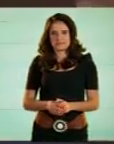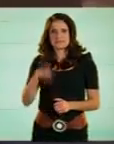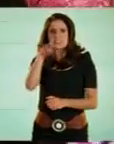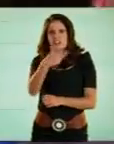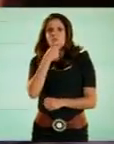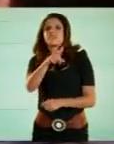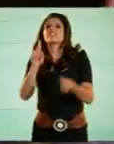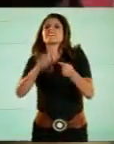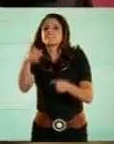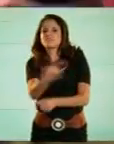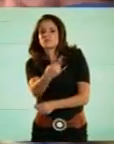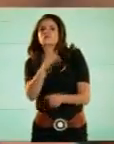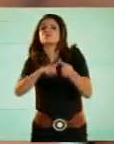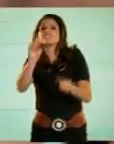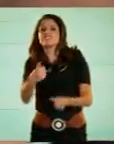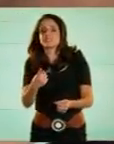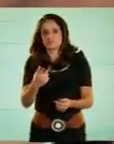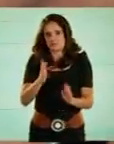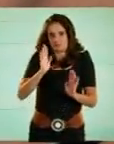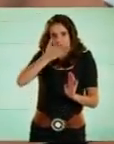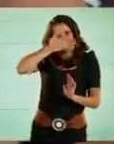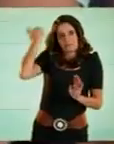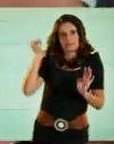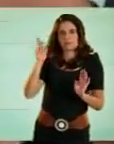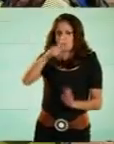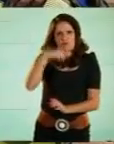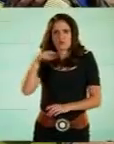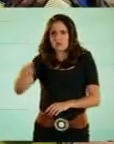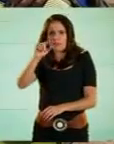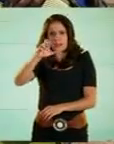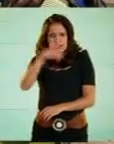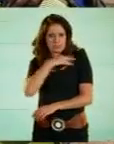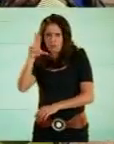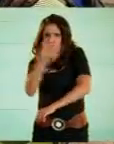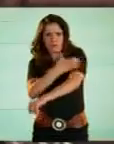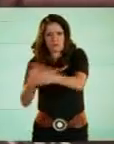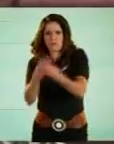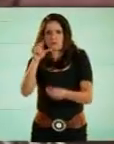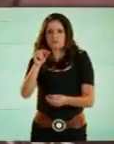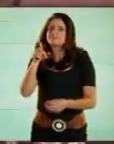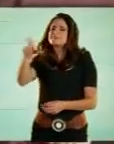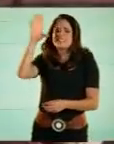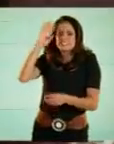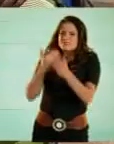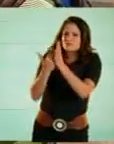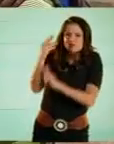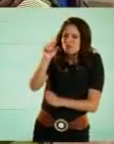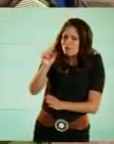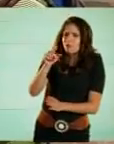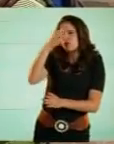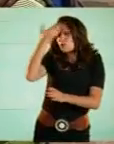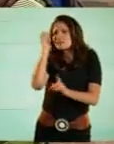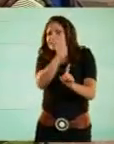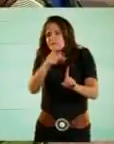¿Y este? ¿De dónde salieron esos? No sé. Pues yo no quiero que Daniel se junte con ellos. Ay, bueno, no hay que exagerar. No sabemos quiénes son,